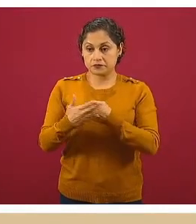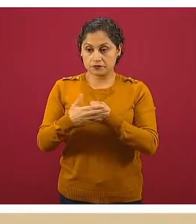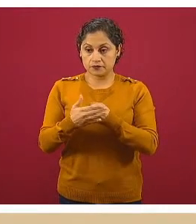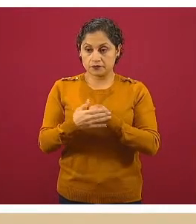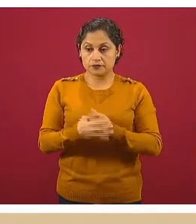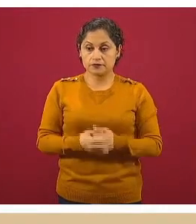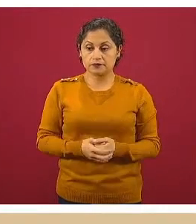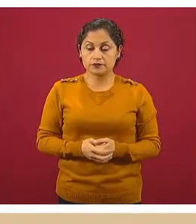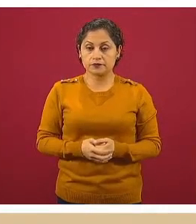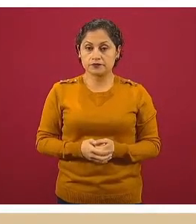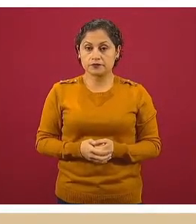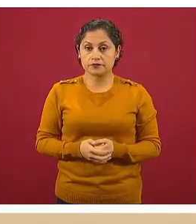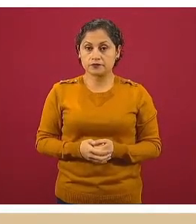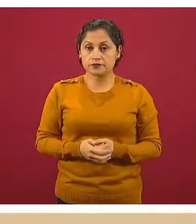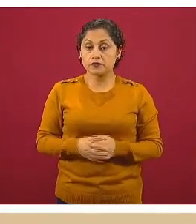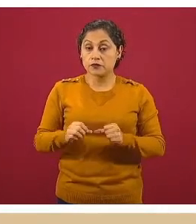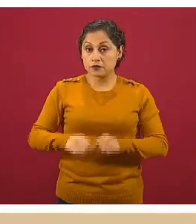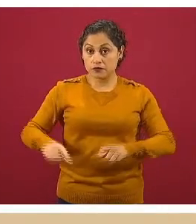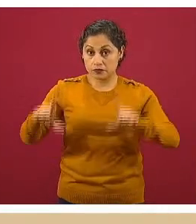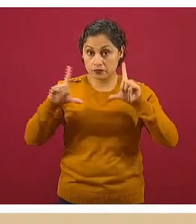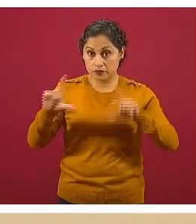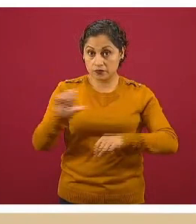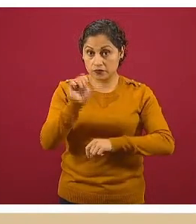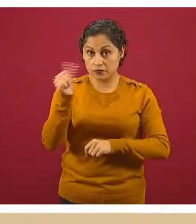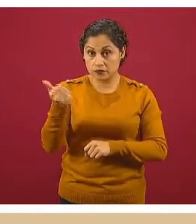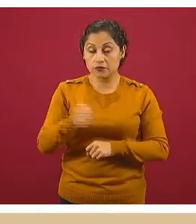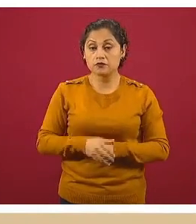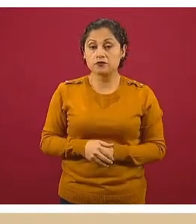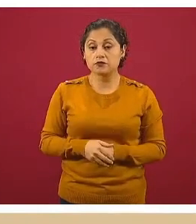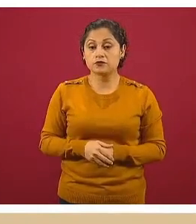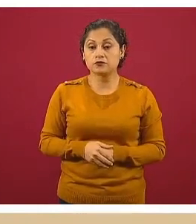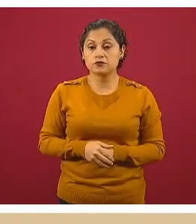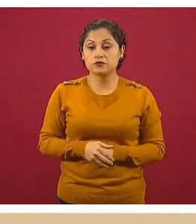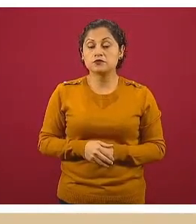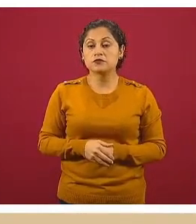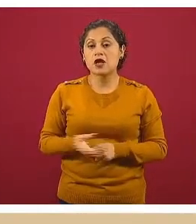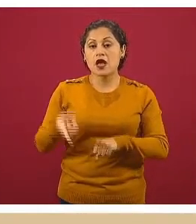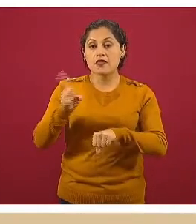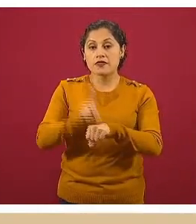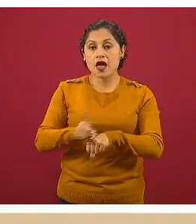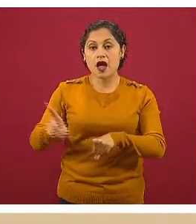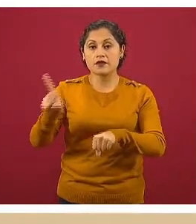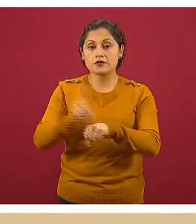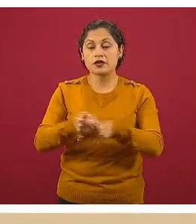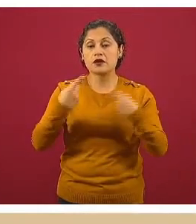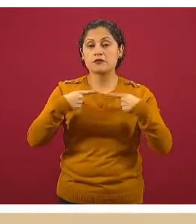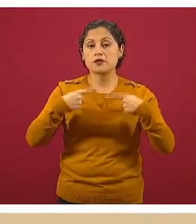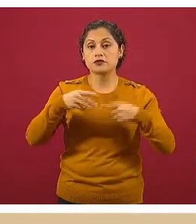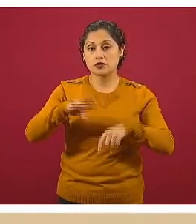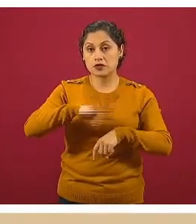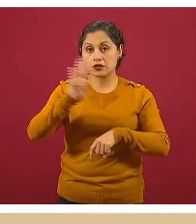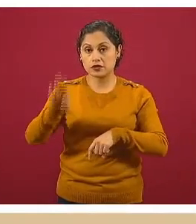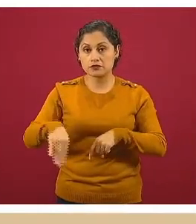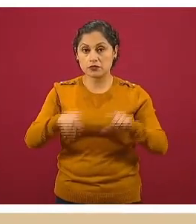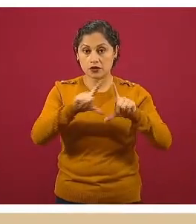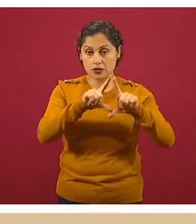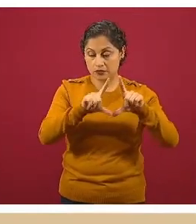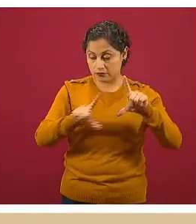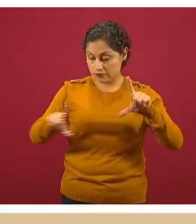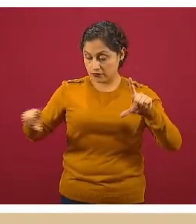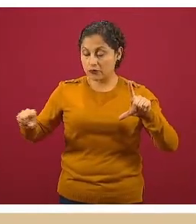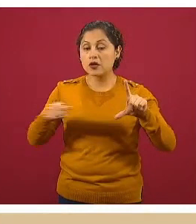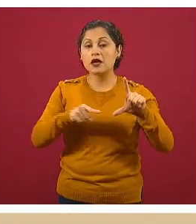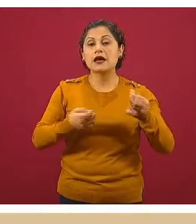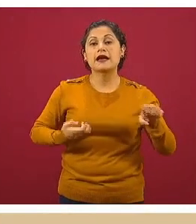la siguiente diapositiva vemos la distribución diaria de las defunciones por entidad federativa, así